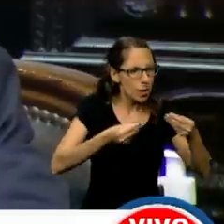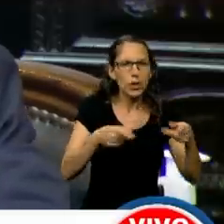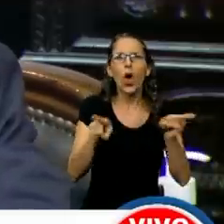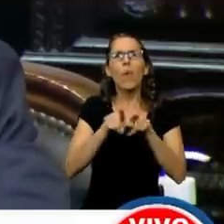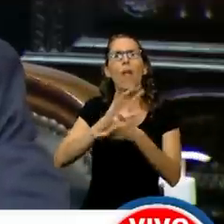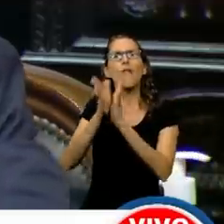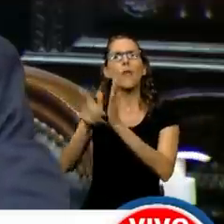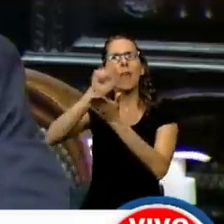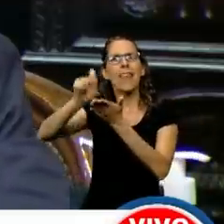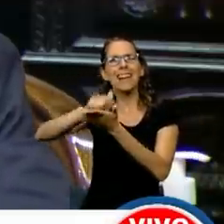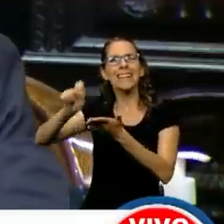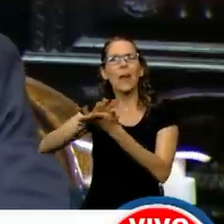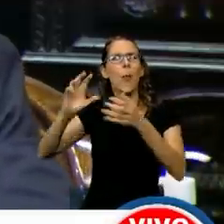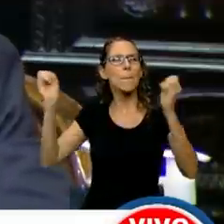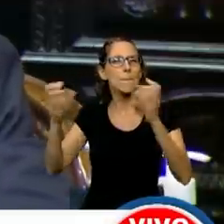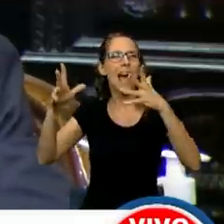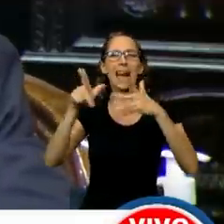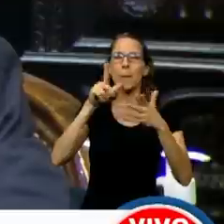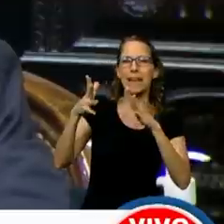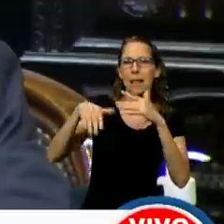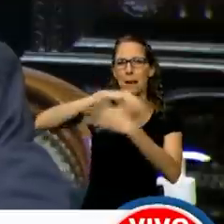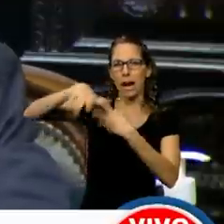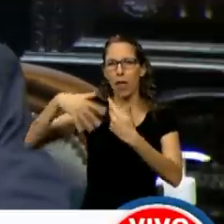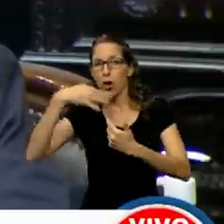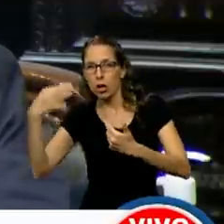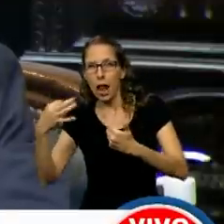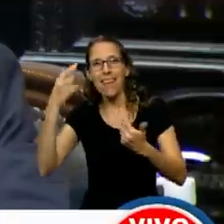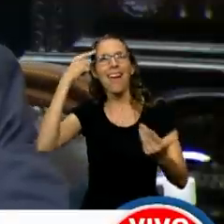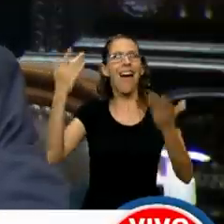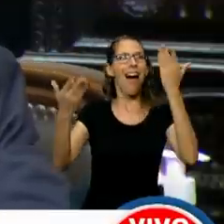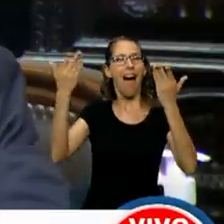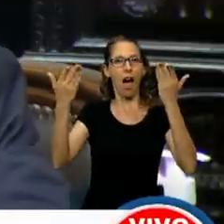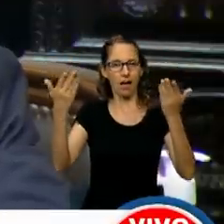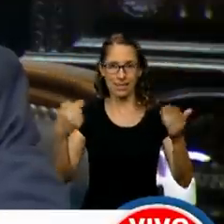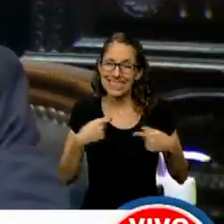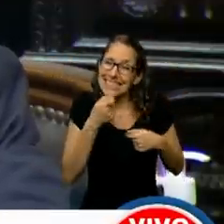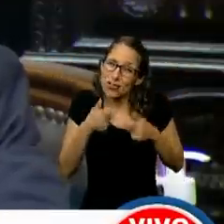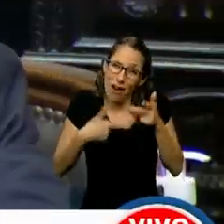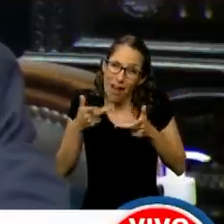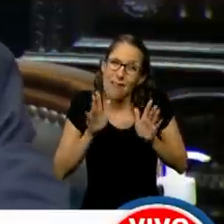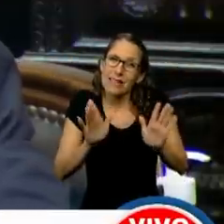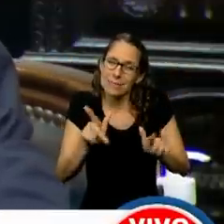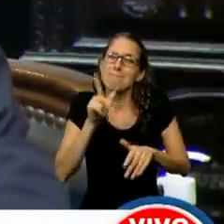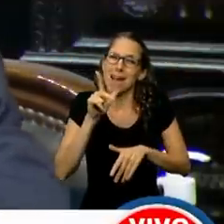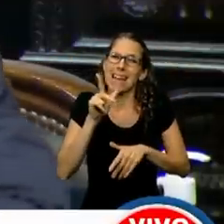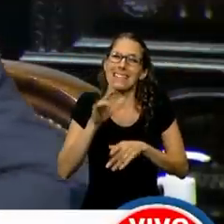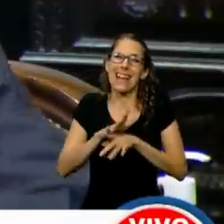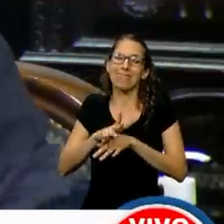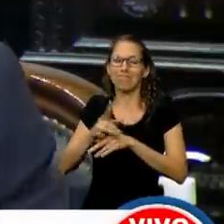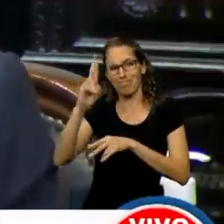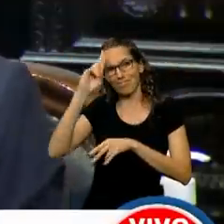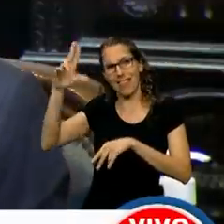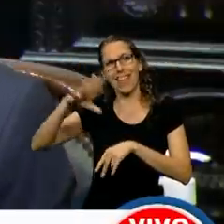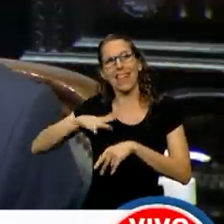y después me di cuenta que eso hubiese sido una falta de respeto hacia el gran gabriel garcía márquez